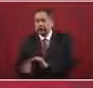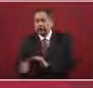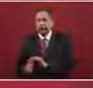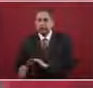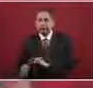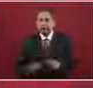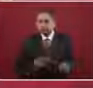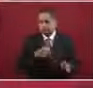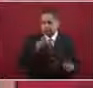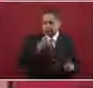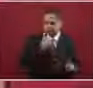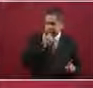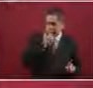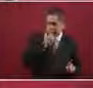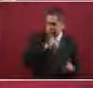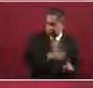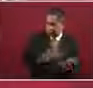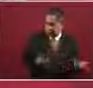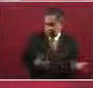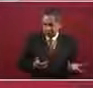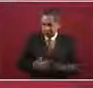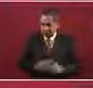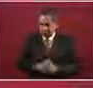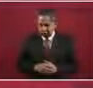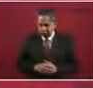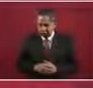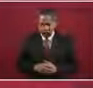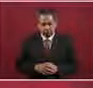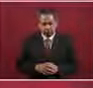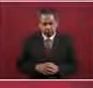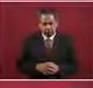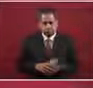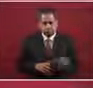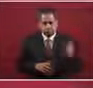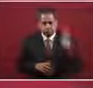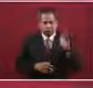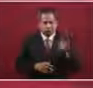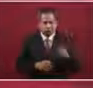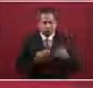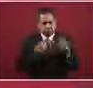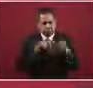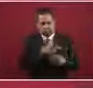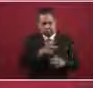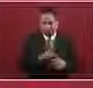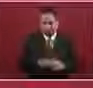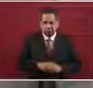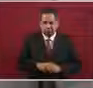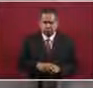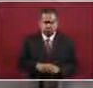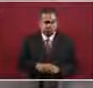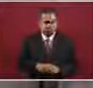que esos abogados, muchos de ellos ni siquiera